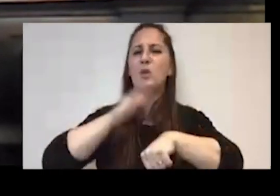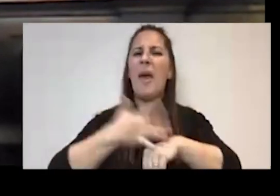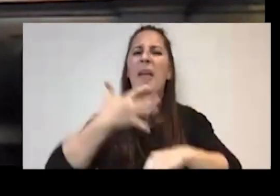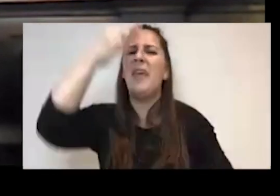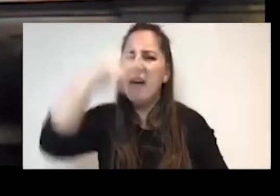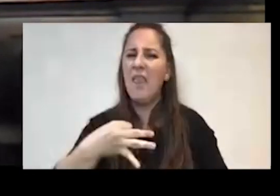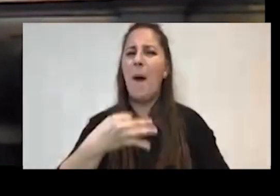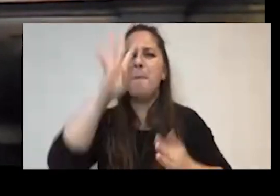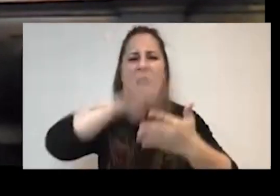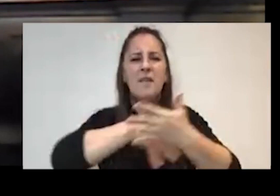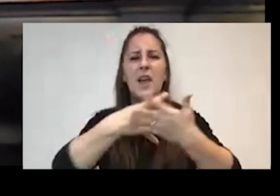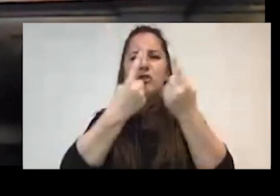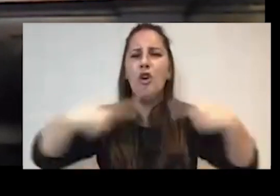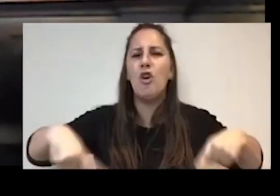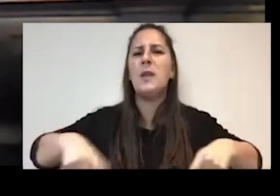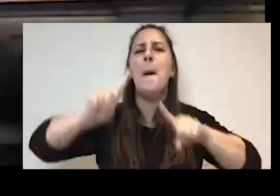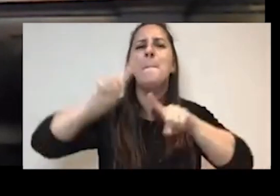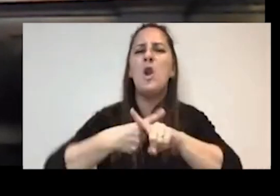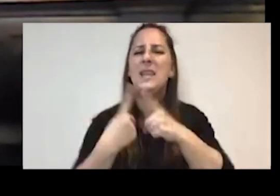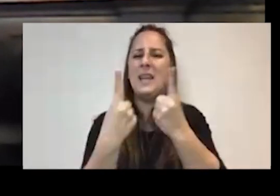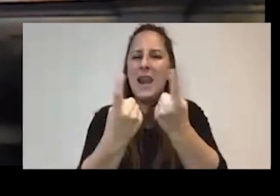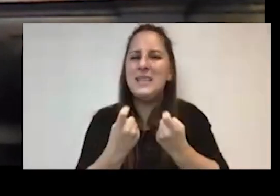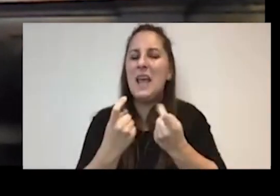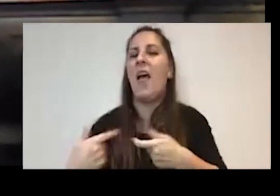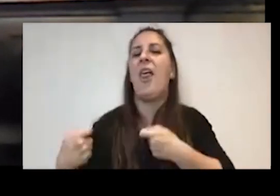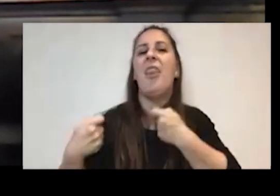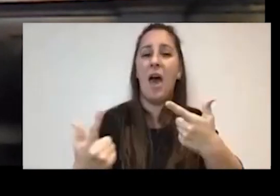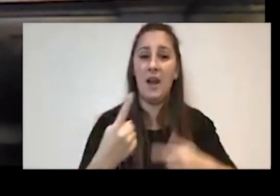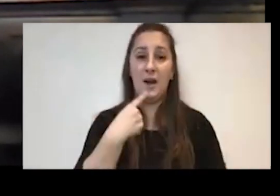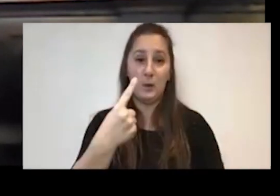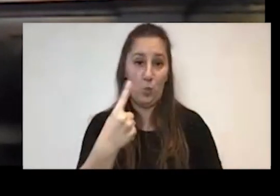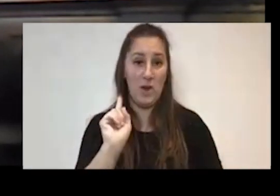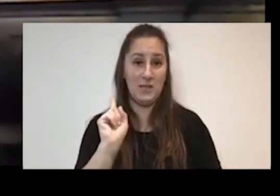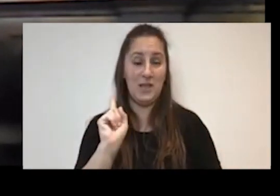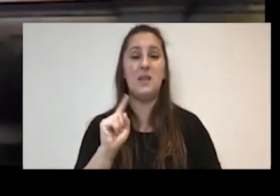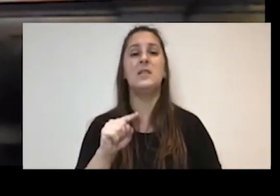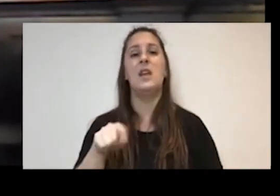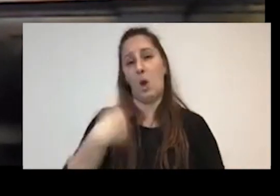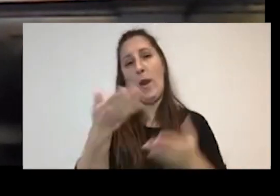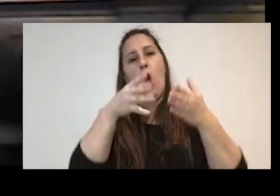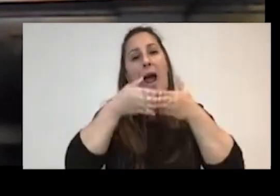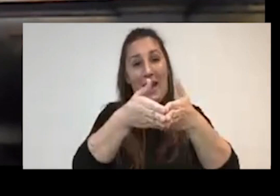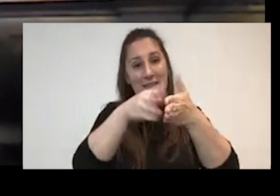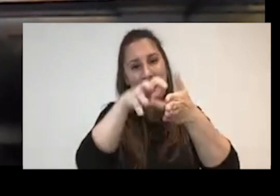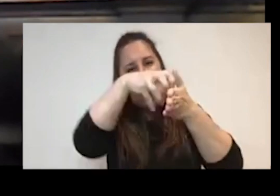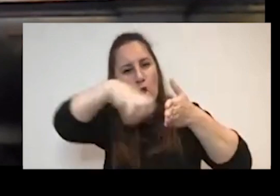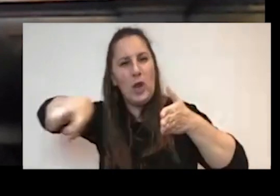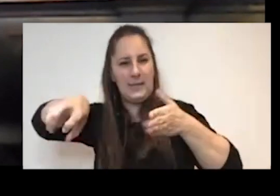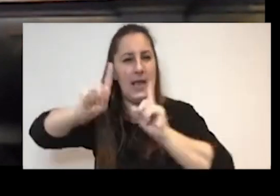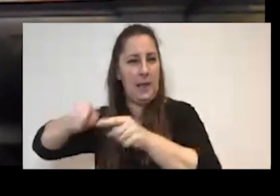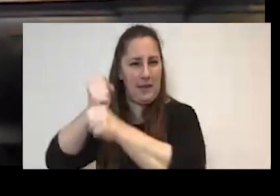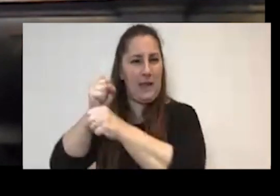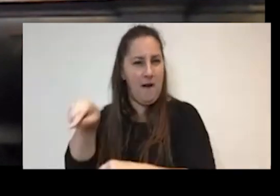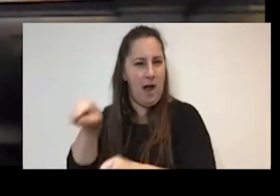políticas necesarias, políticas que den respuestas, como lo venimos haciendo en otras áreas de la Agencia Nacional de Discapacidad. Ustedes saben